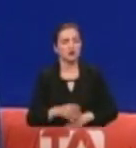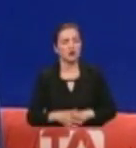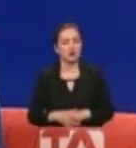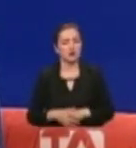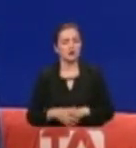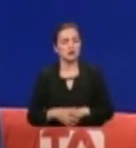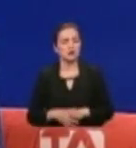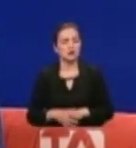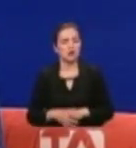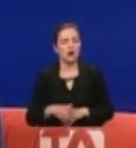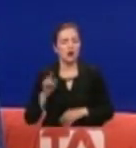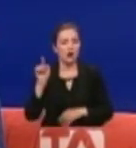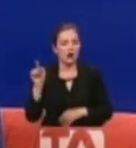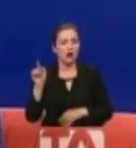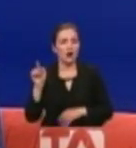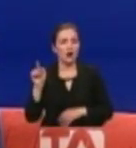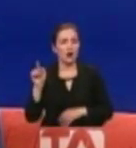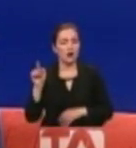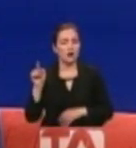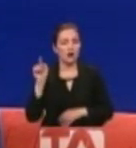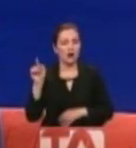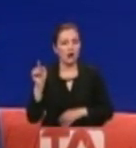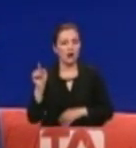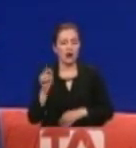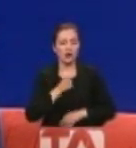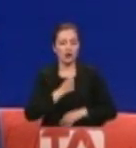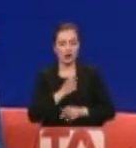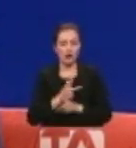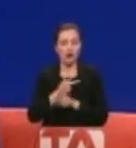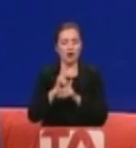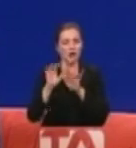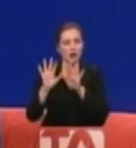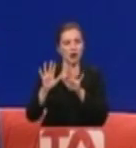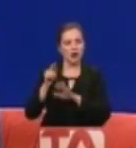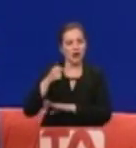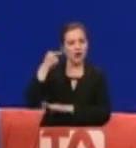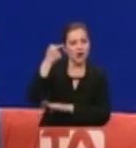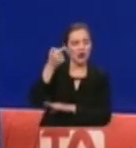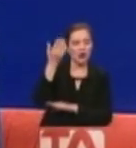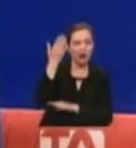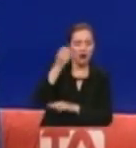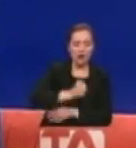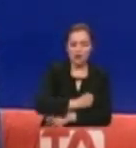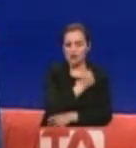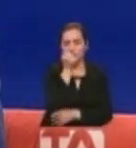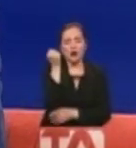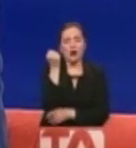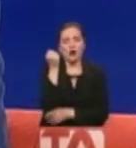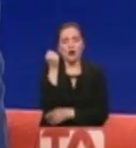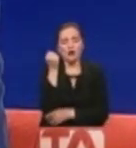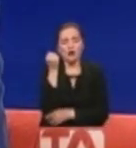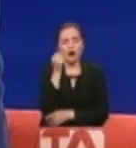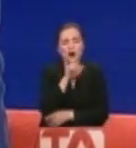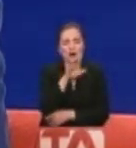eso ocurre, Rodas obtuvo 10 concejales en el consejo. Y el próximo alcalde, si logra